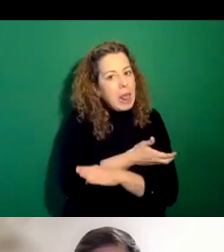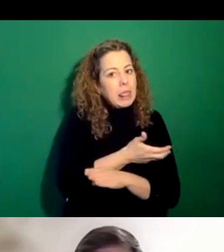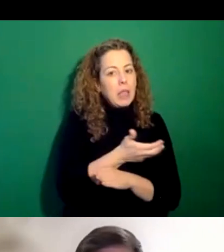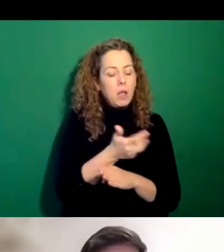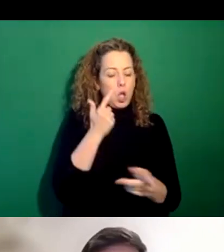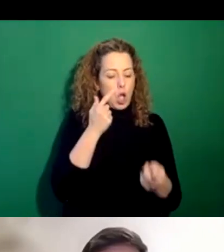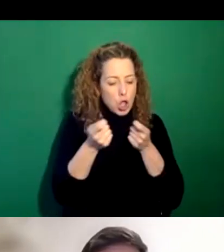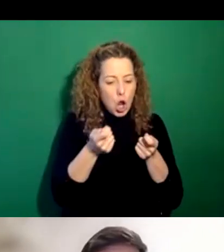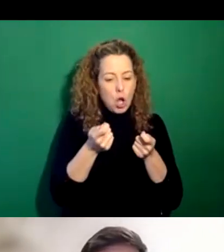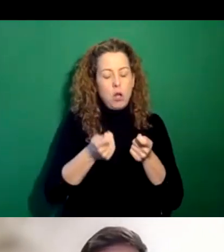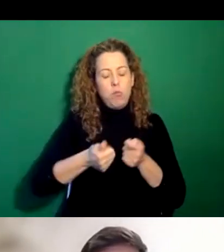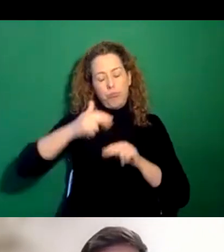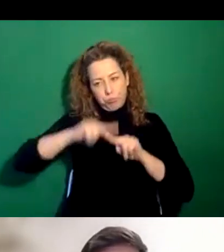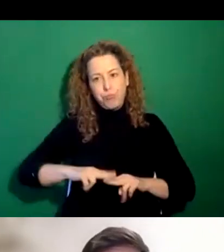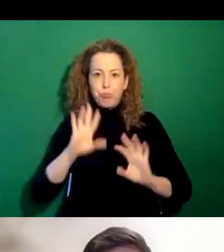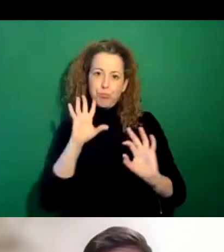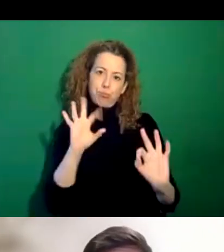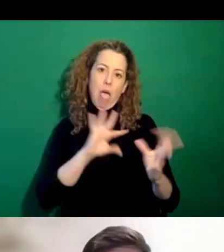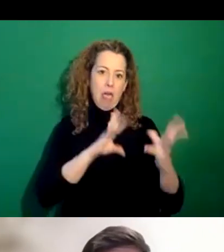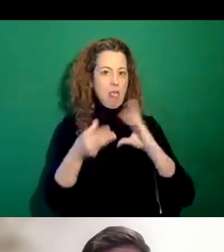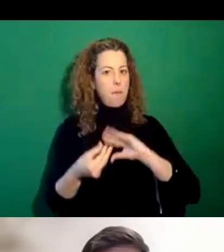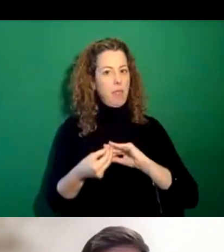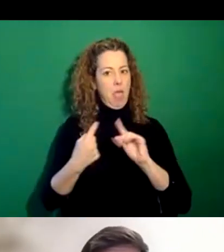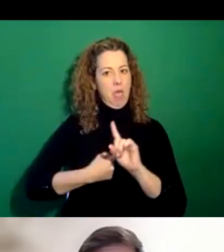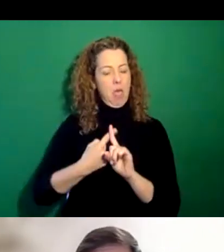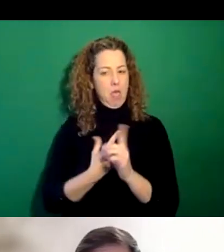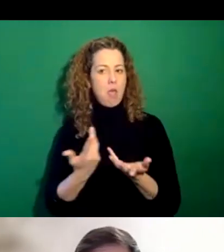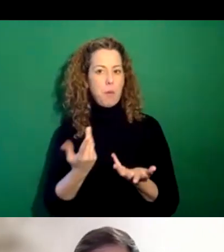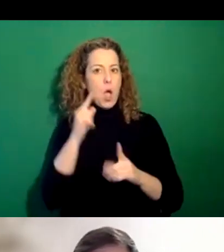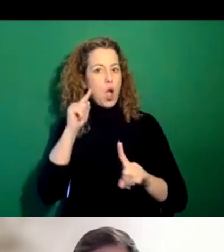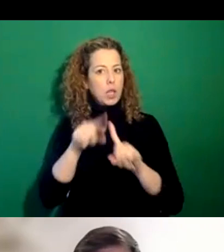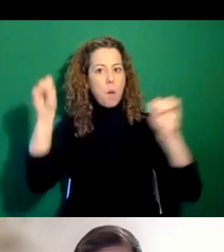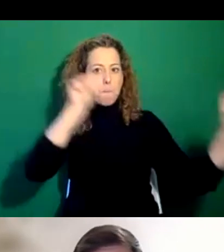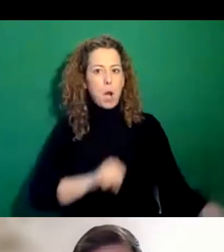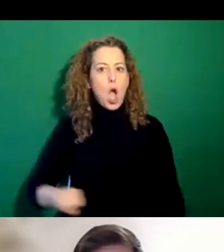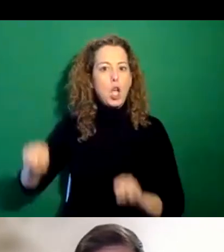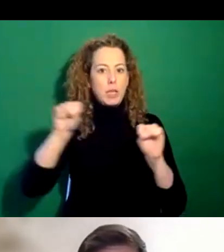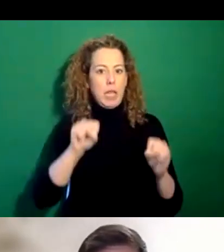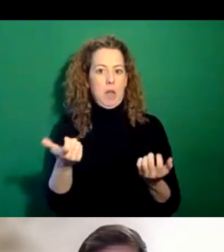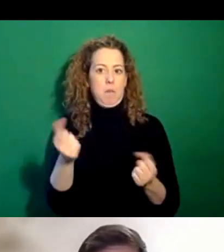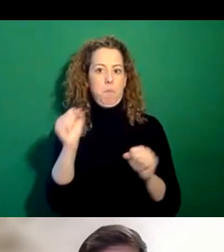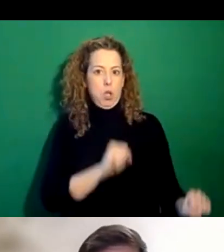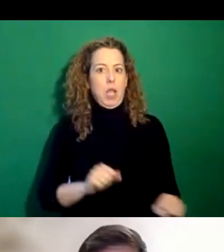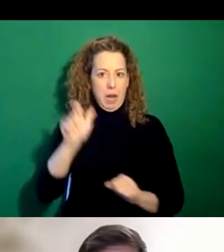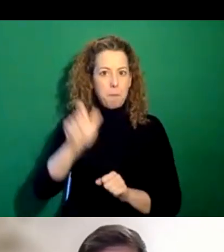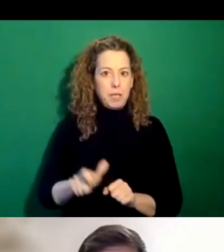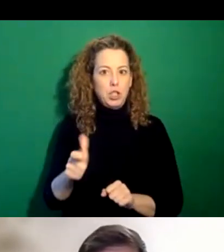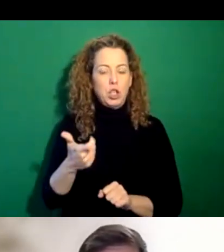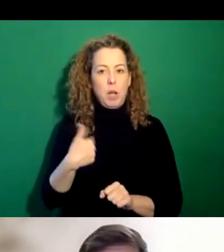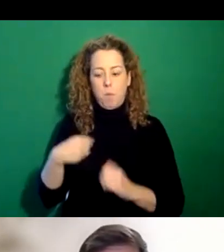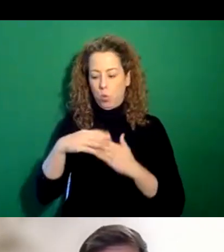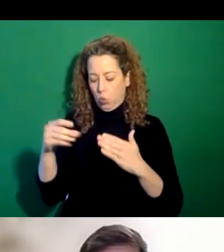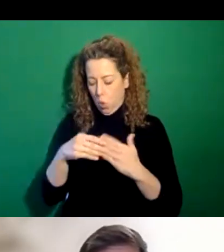la ponderación y que sea sobre todo pues, para proteger, proteger al propio paciente o al propio